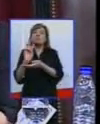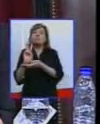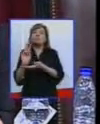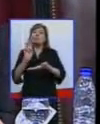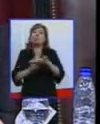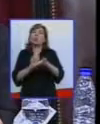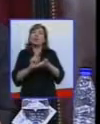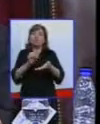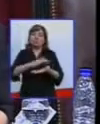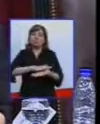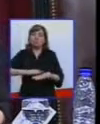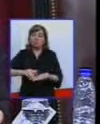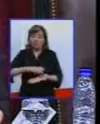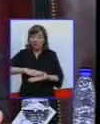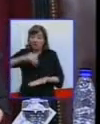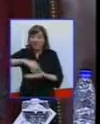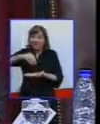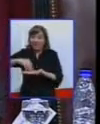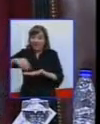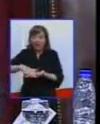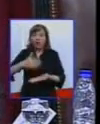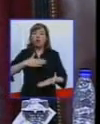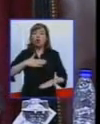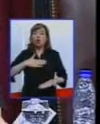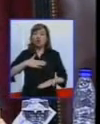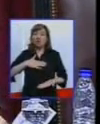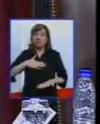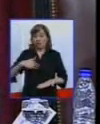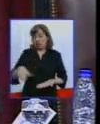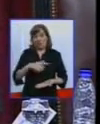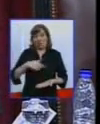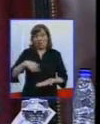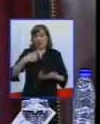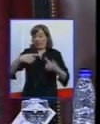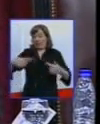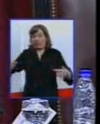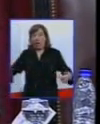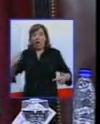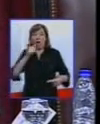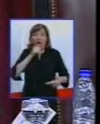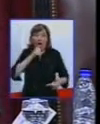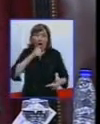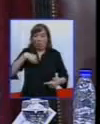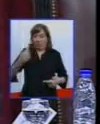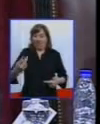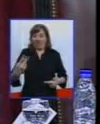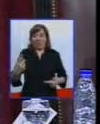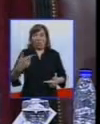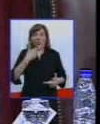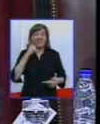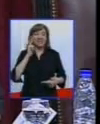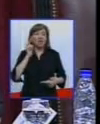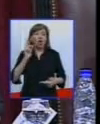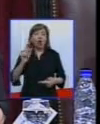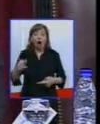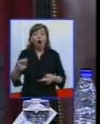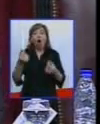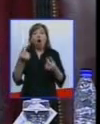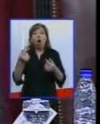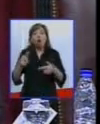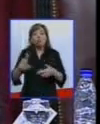que asegure que los recursos que van a ser vitales para el siglo XXI sigan